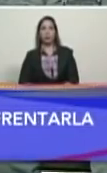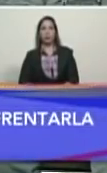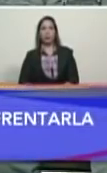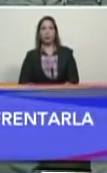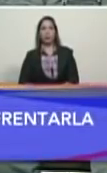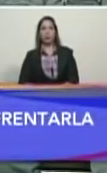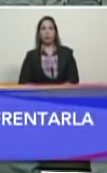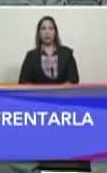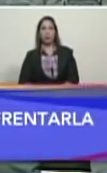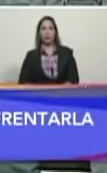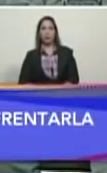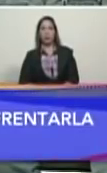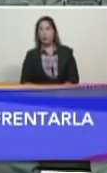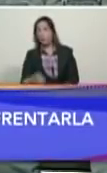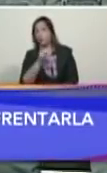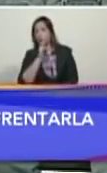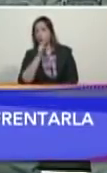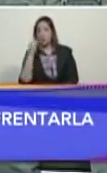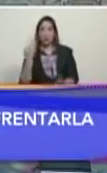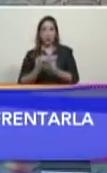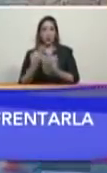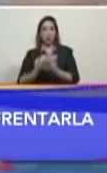Pasando novedades permanentes.